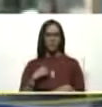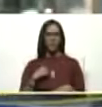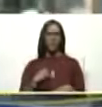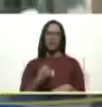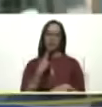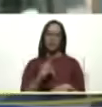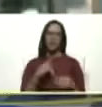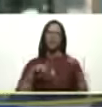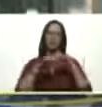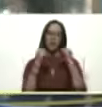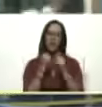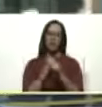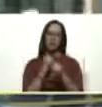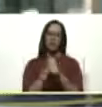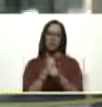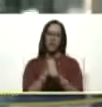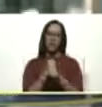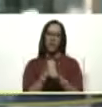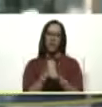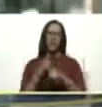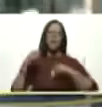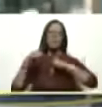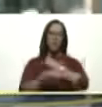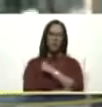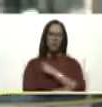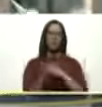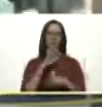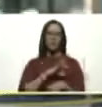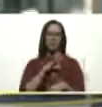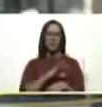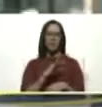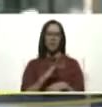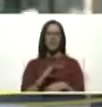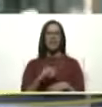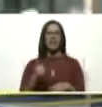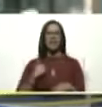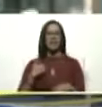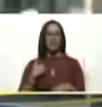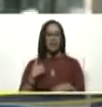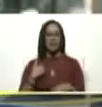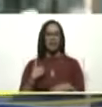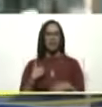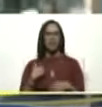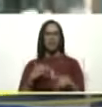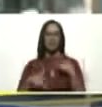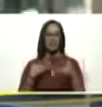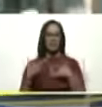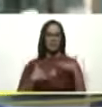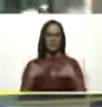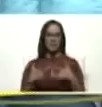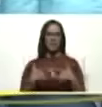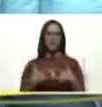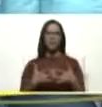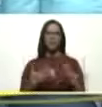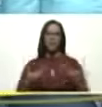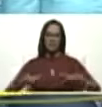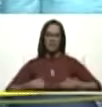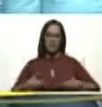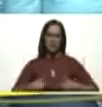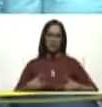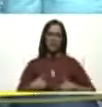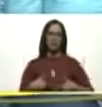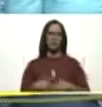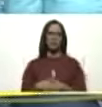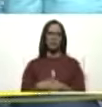digo, una clase obrera profundamente socialista y cristiana, en el sentido del sacrificio, el